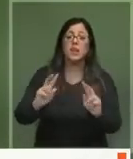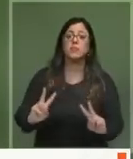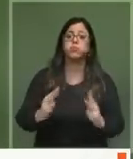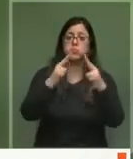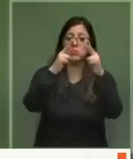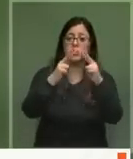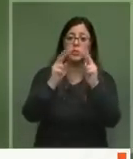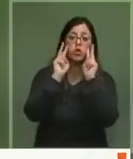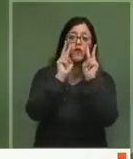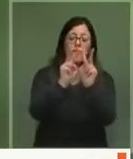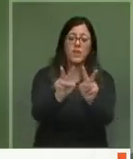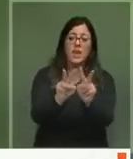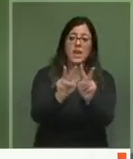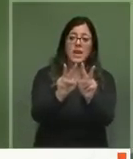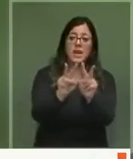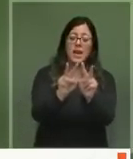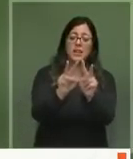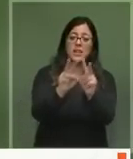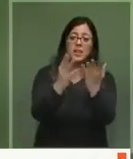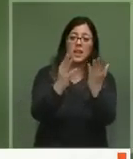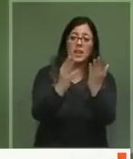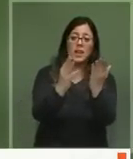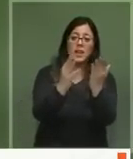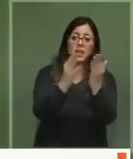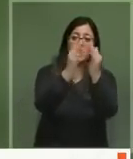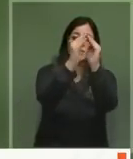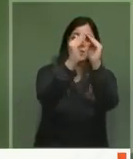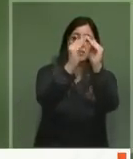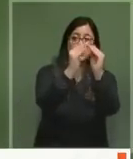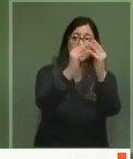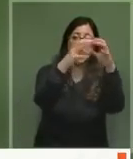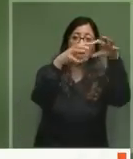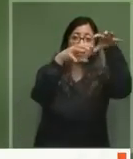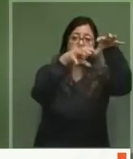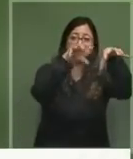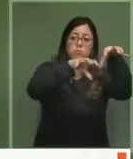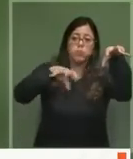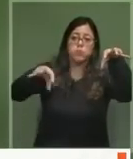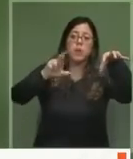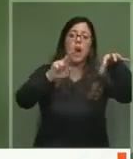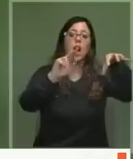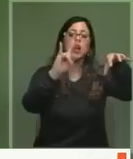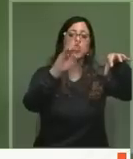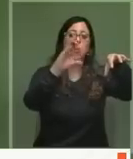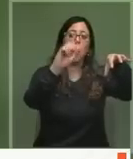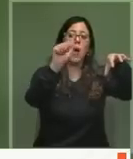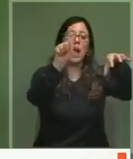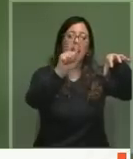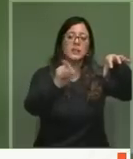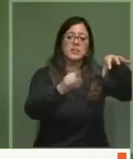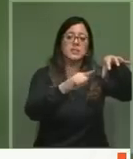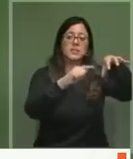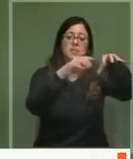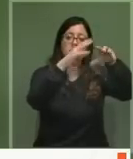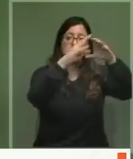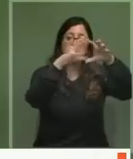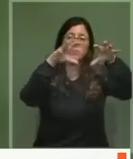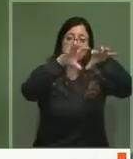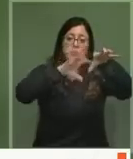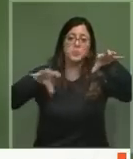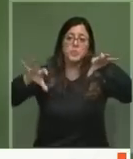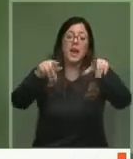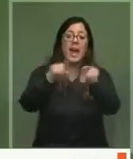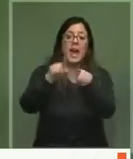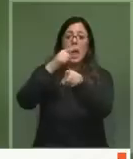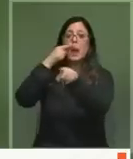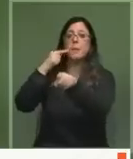la cantidad de rucas que hay ahí atrás. Al final hay una, allá hay otra. Él es nuestro hermano